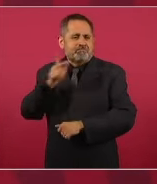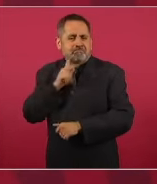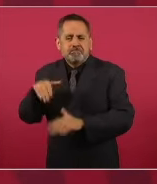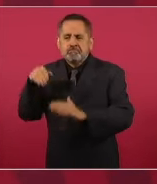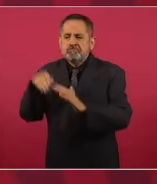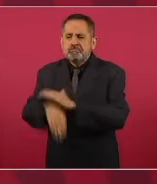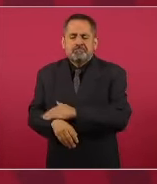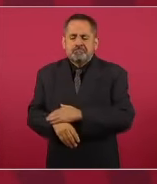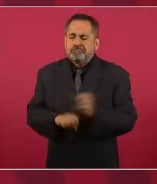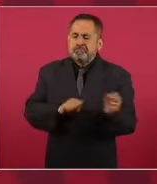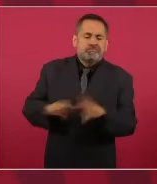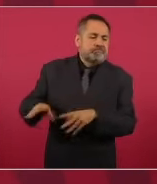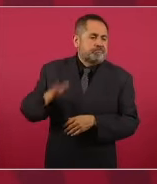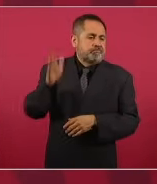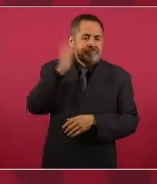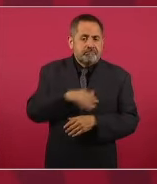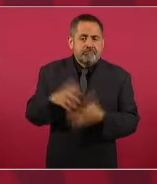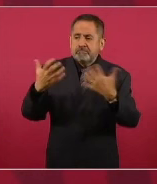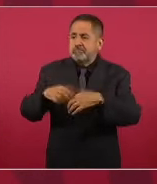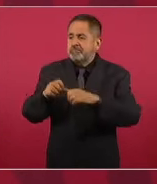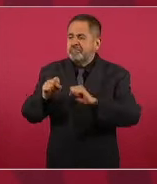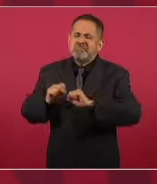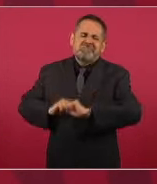Quedaron en el abandono todas las plantas.